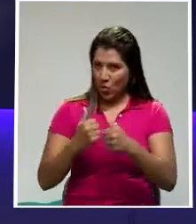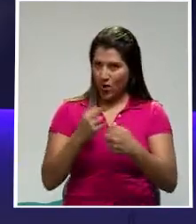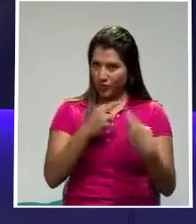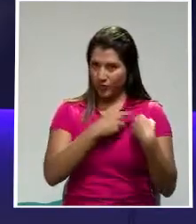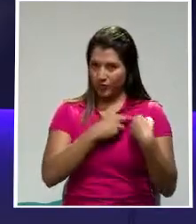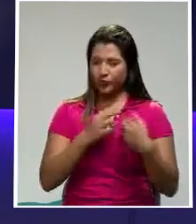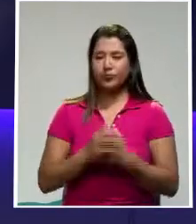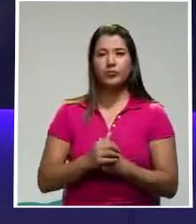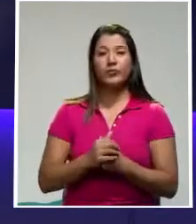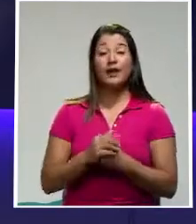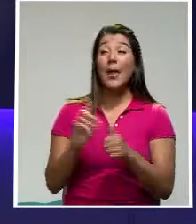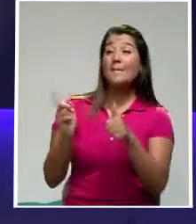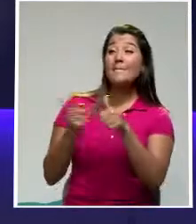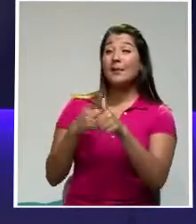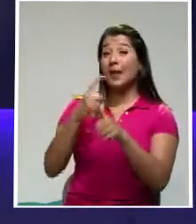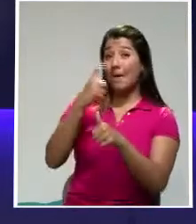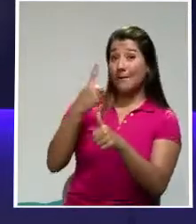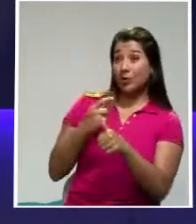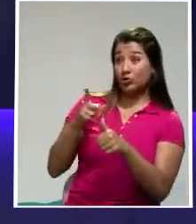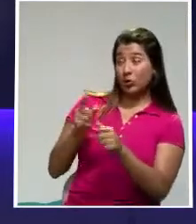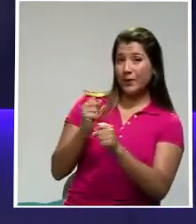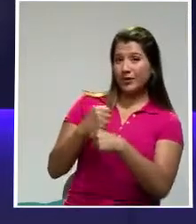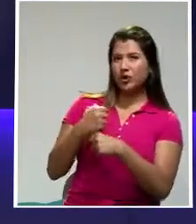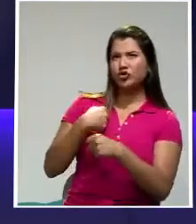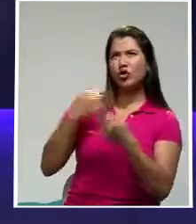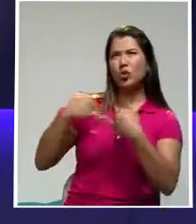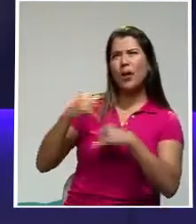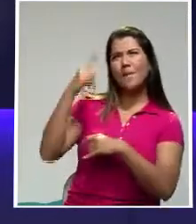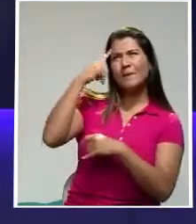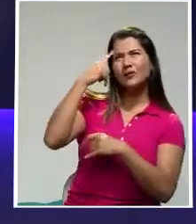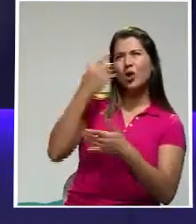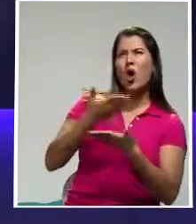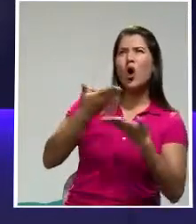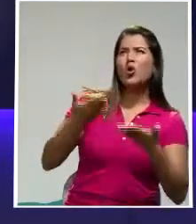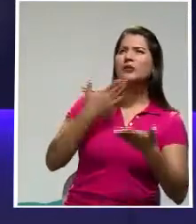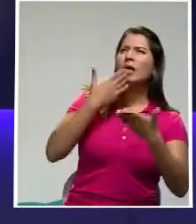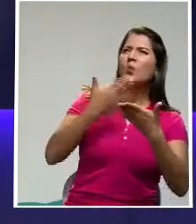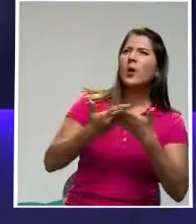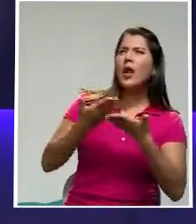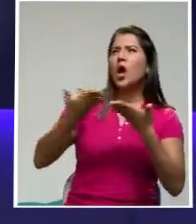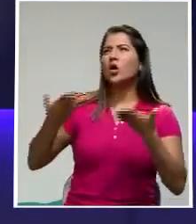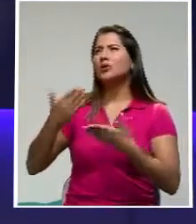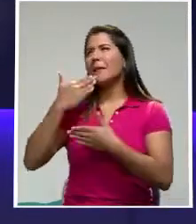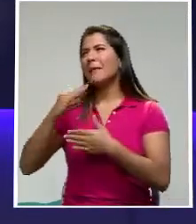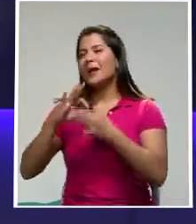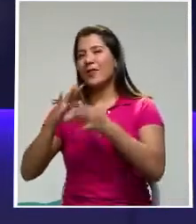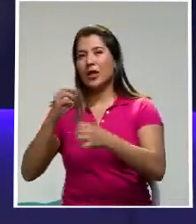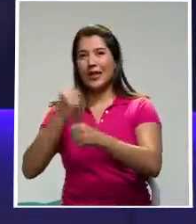En la primera pregunta que me hiciste, que yo sigo pensando, cosas buenas y cosas malas del teletrabajo. Sí.